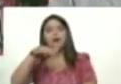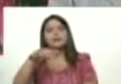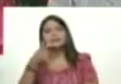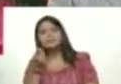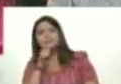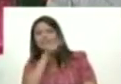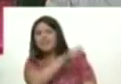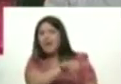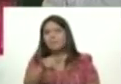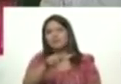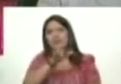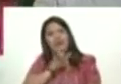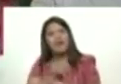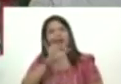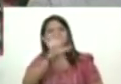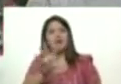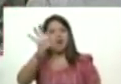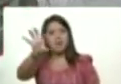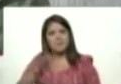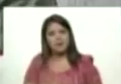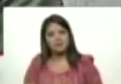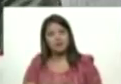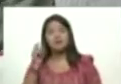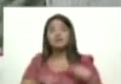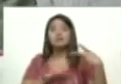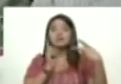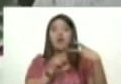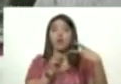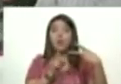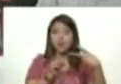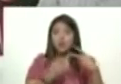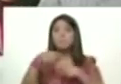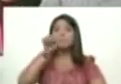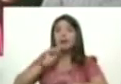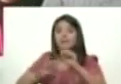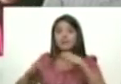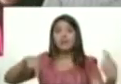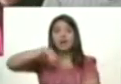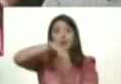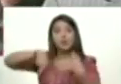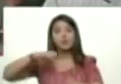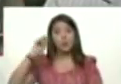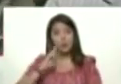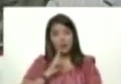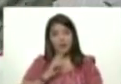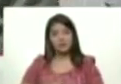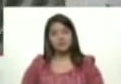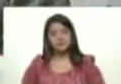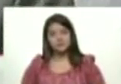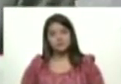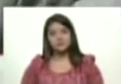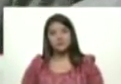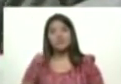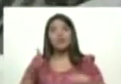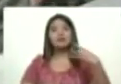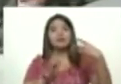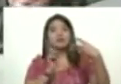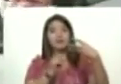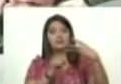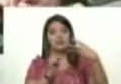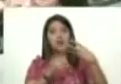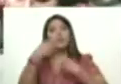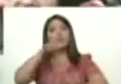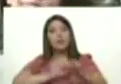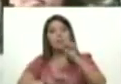de los traidores de la patria. En segundo lugar, para defender la revolución bolivariana. Y en tercer lugar,